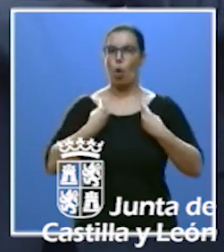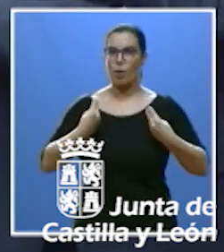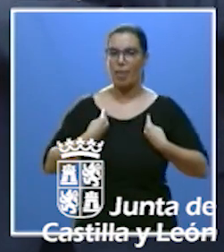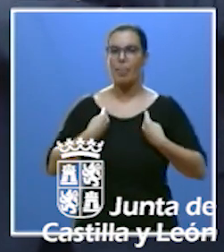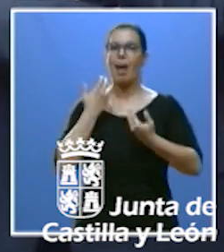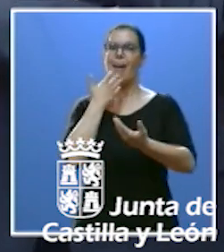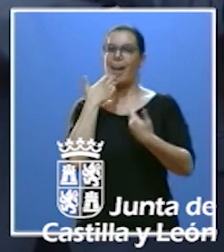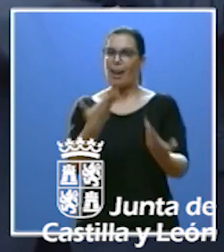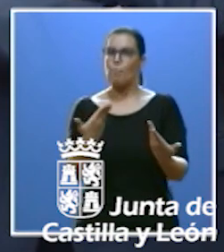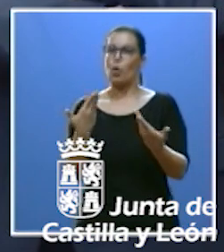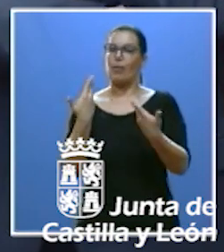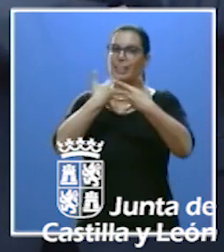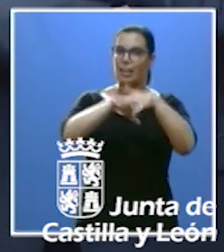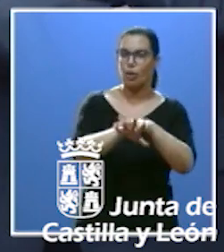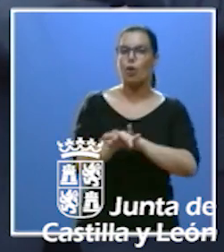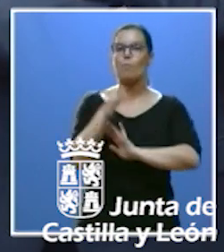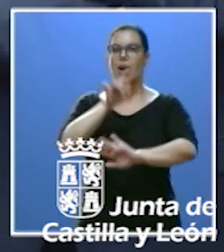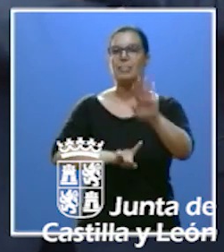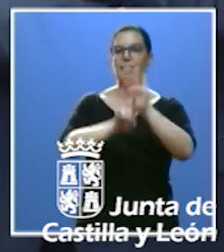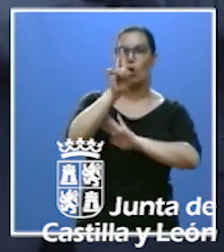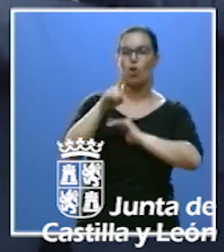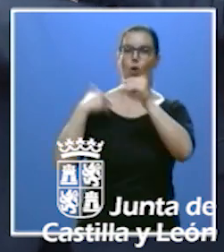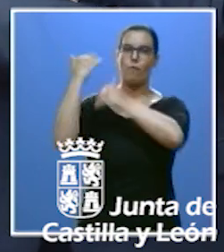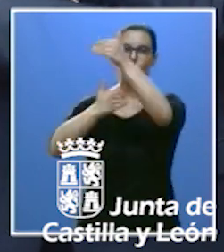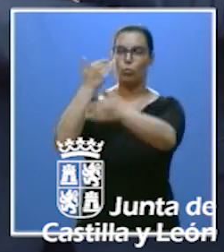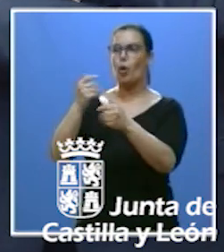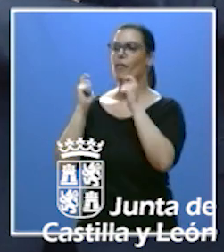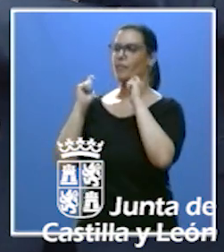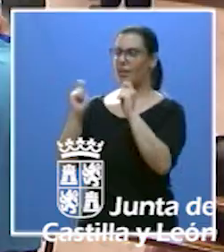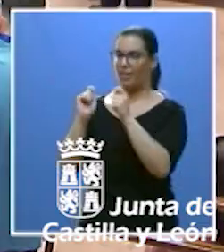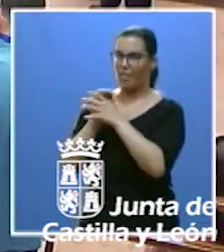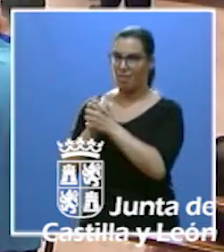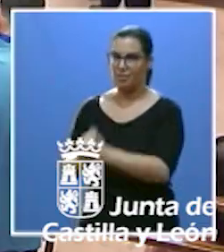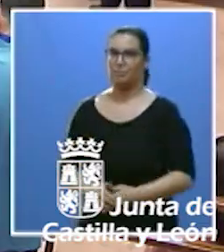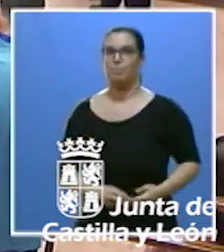de integración y ejemplo de desarrollo y prosperidad. Felicidades.